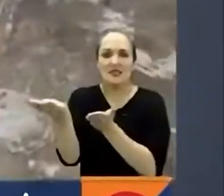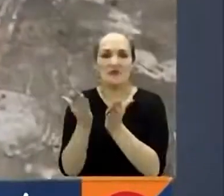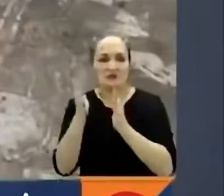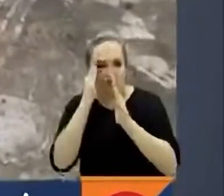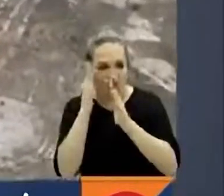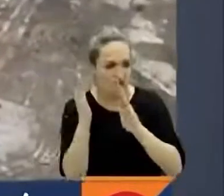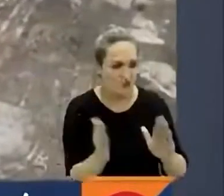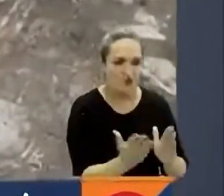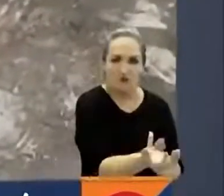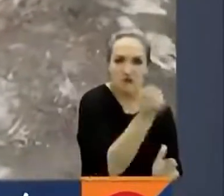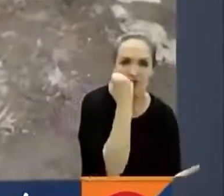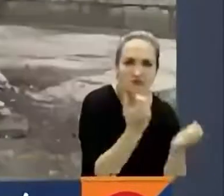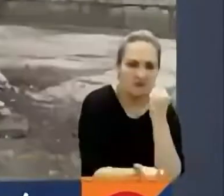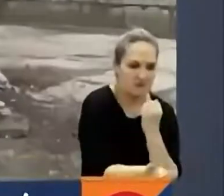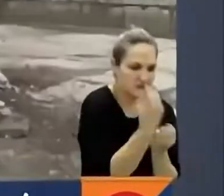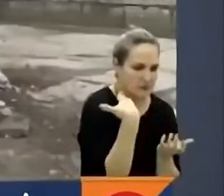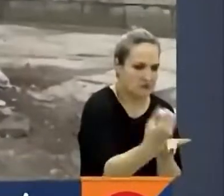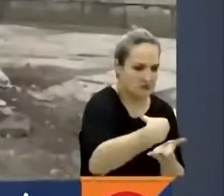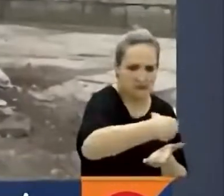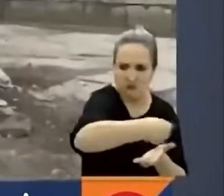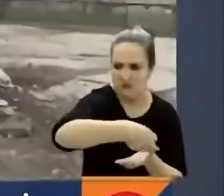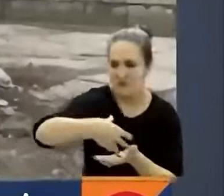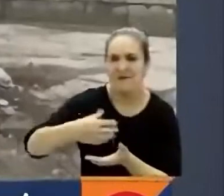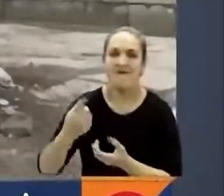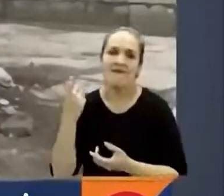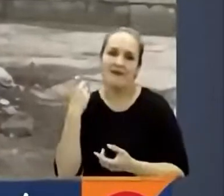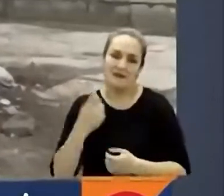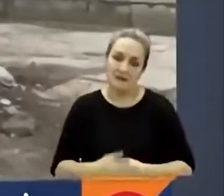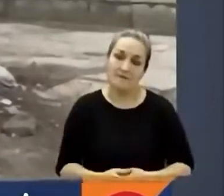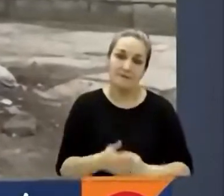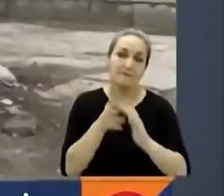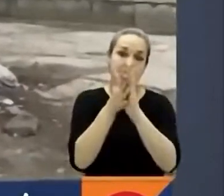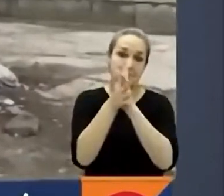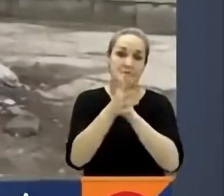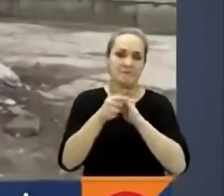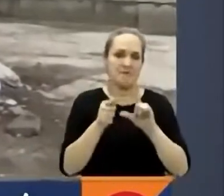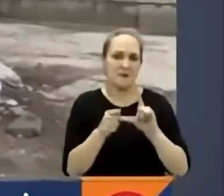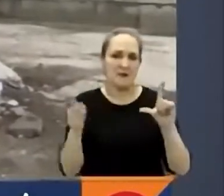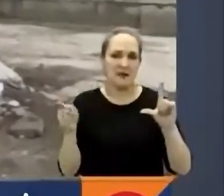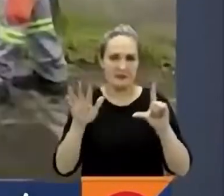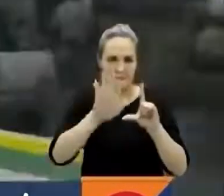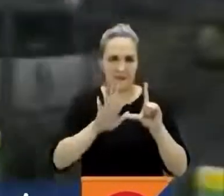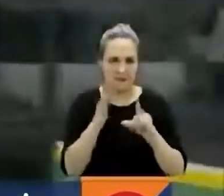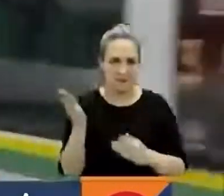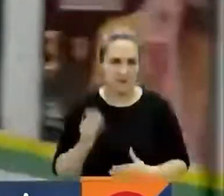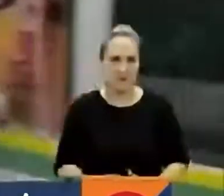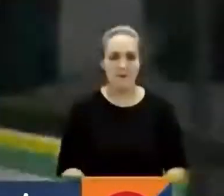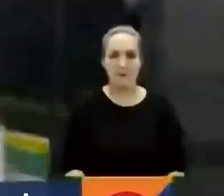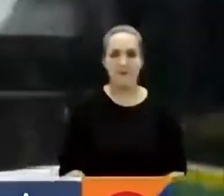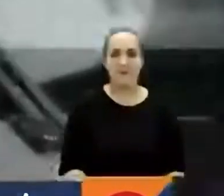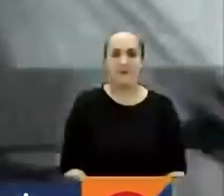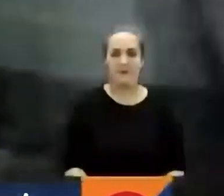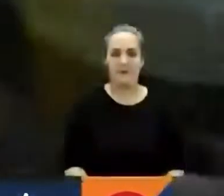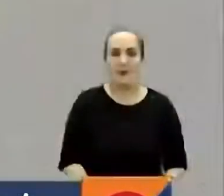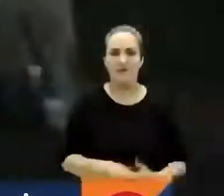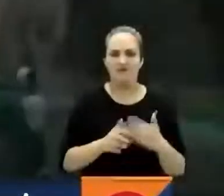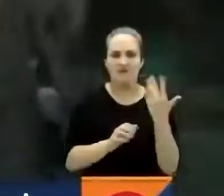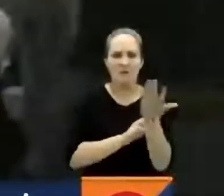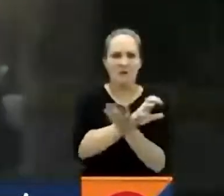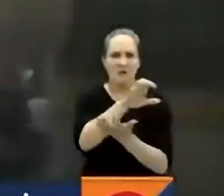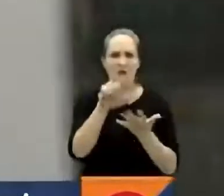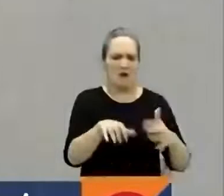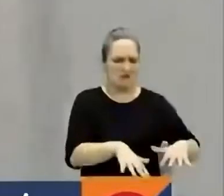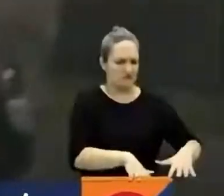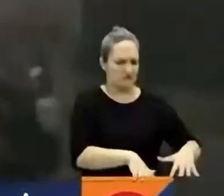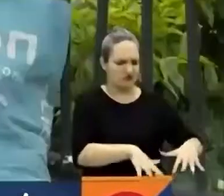servicio en algunas zonas de esta ciudad, de la ciudad de Medellín. En el siguiente informe todos los detalles. En medio de la polémica por la acumulación